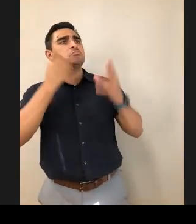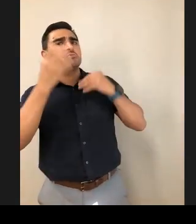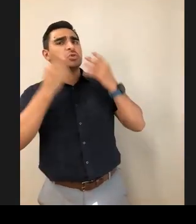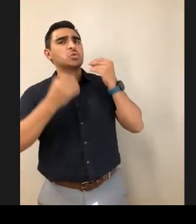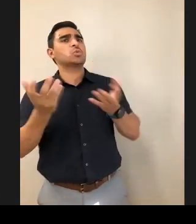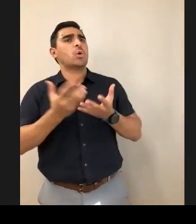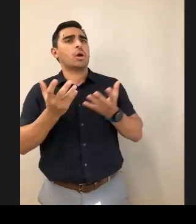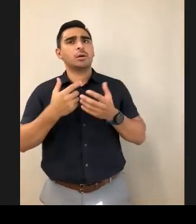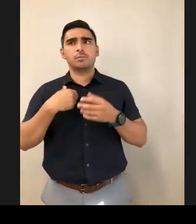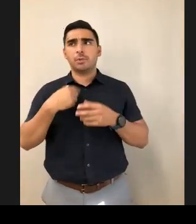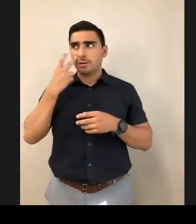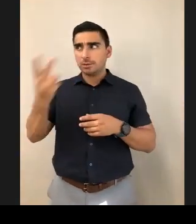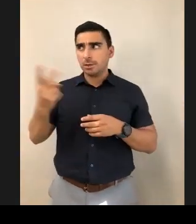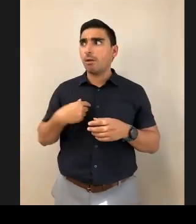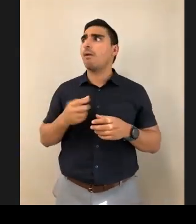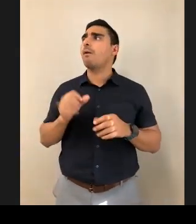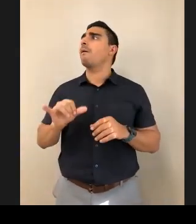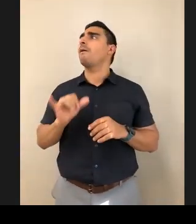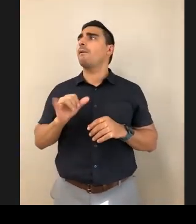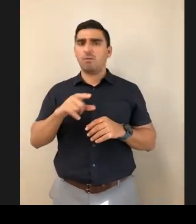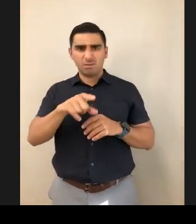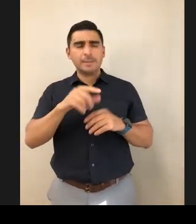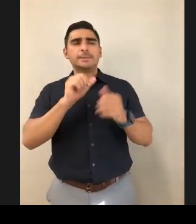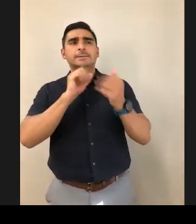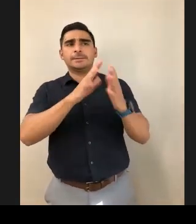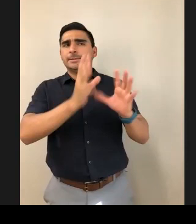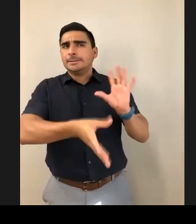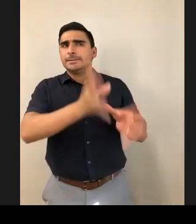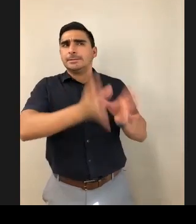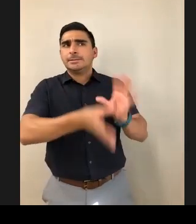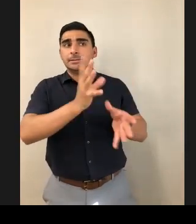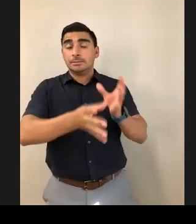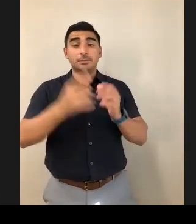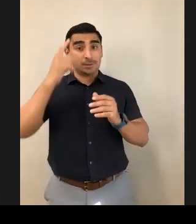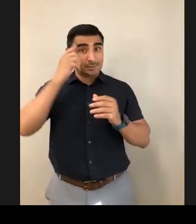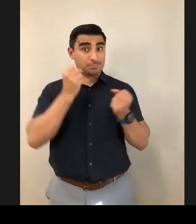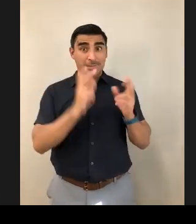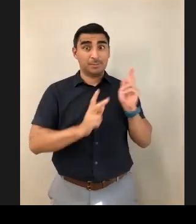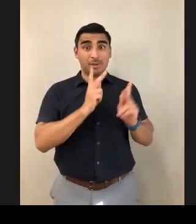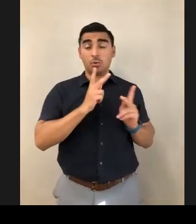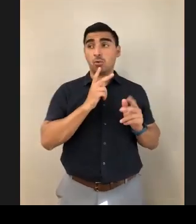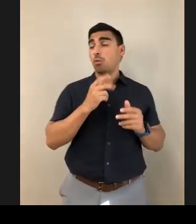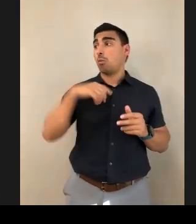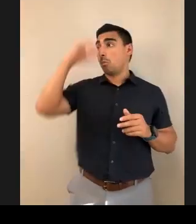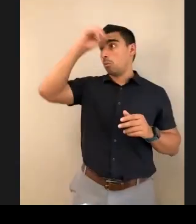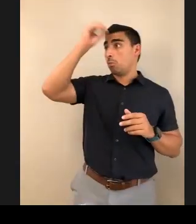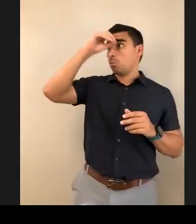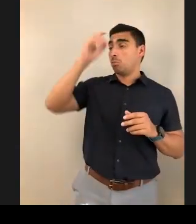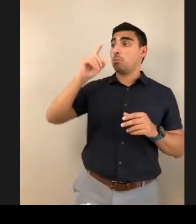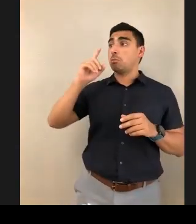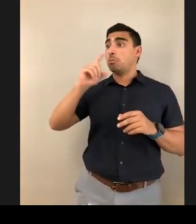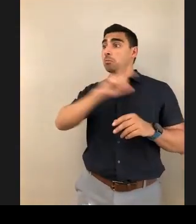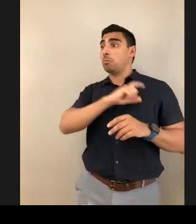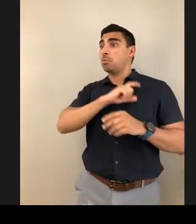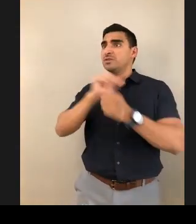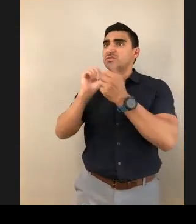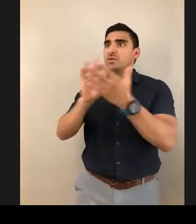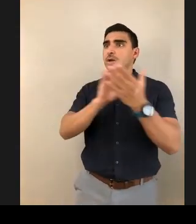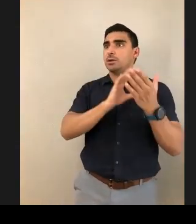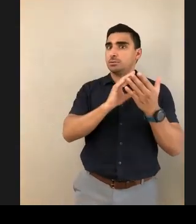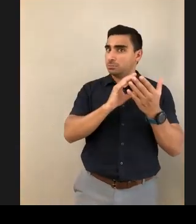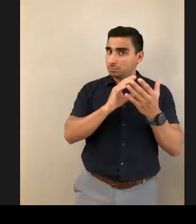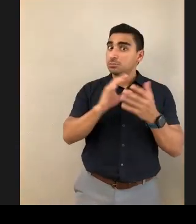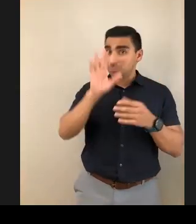policía diariamente. ¿Cómo se ve un día en la policía? Es que muchas personas no tienen ni la menor idea de